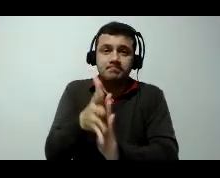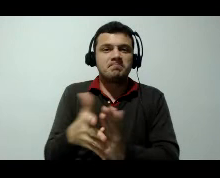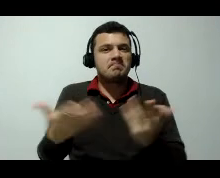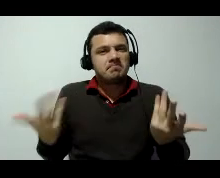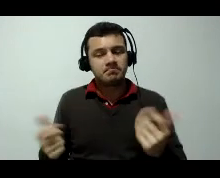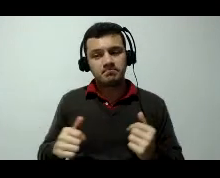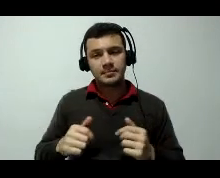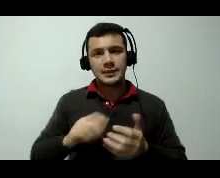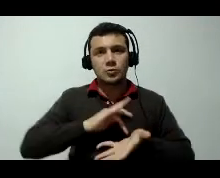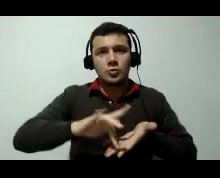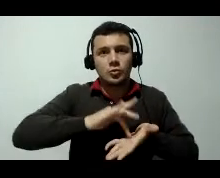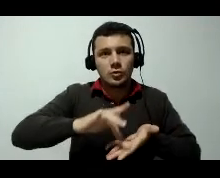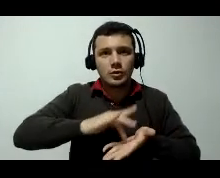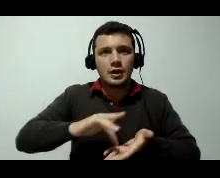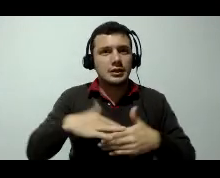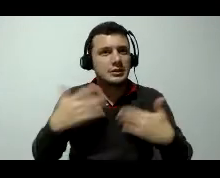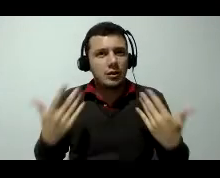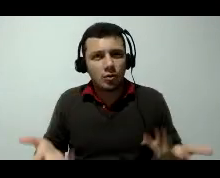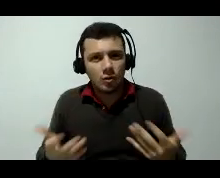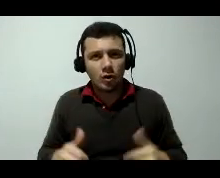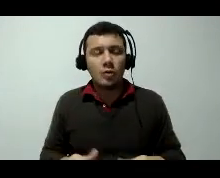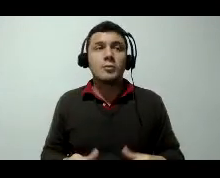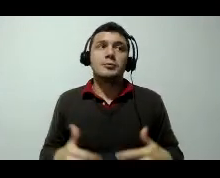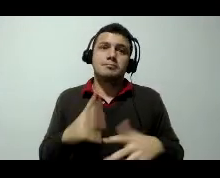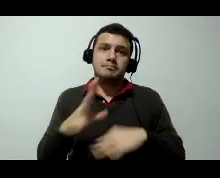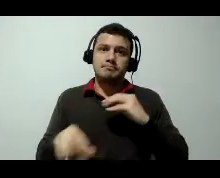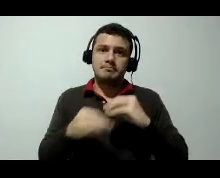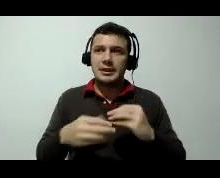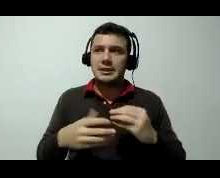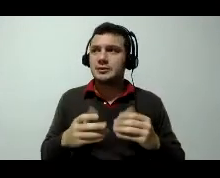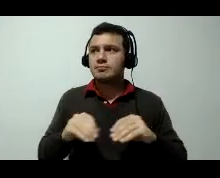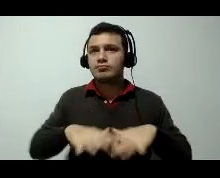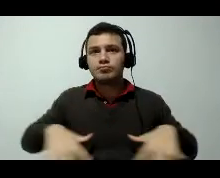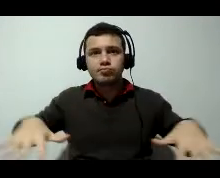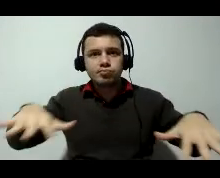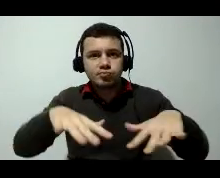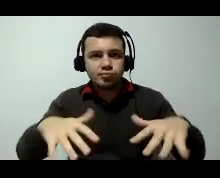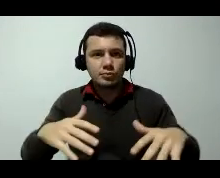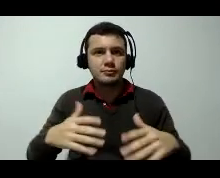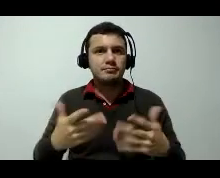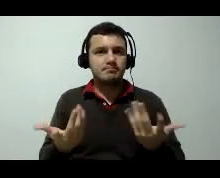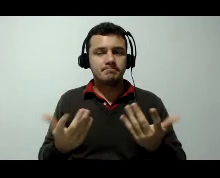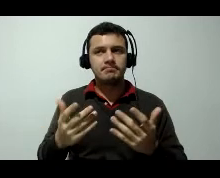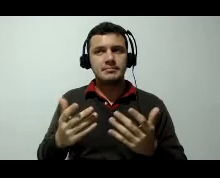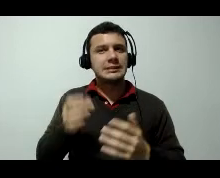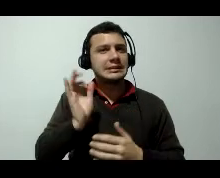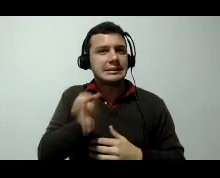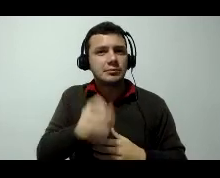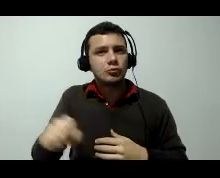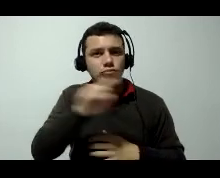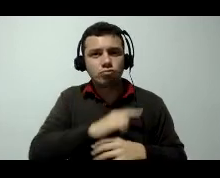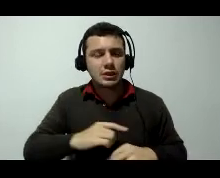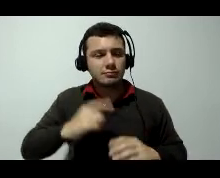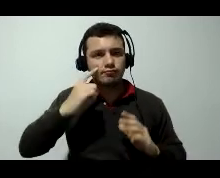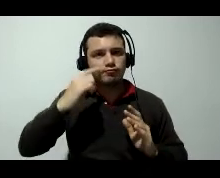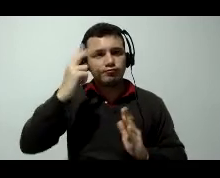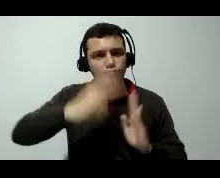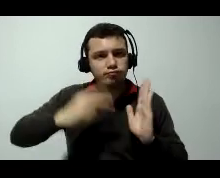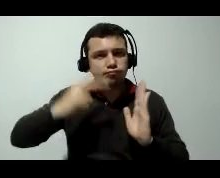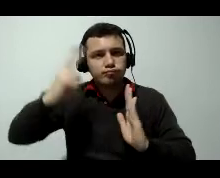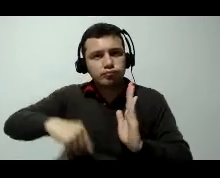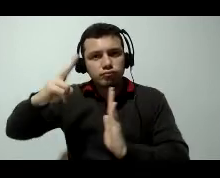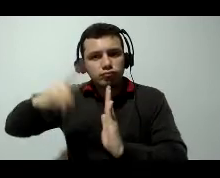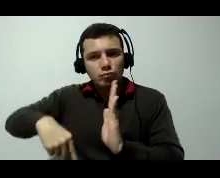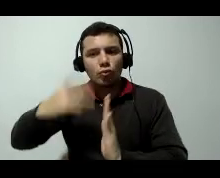emergencias, identificación de suministros adicionales. Entonces, los invitamos a que se mantengan informados por